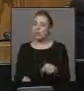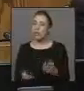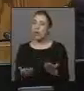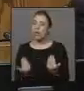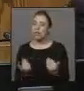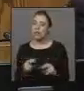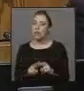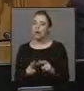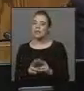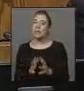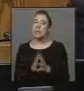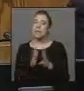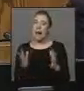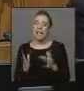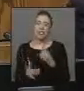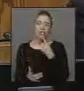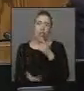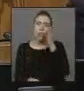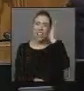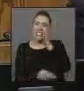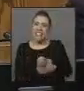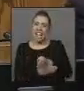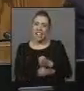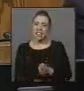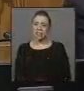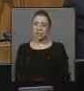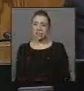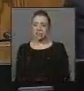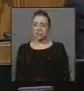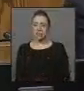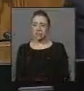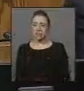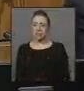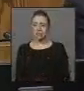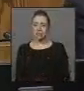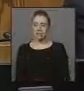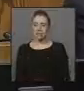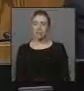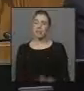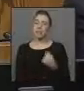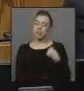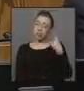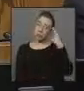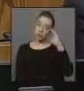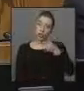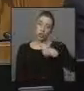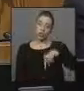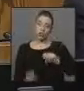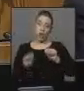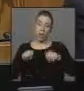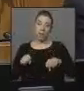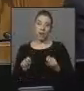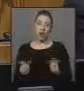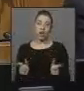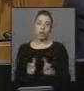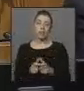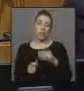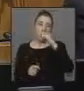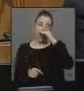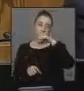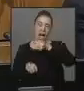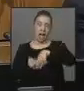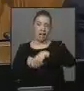Necesitamos aplicar un poco más de mano dura, señor Presidente. Y en este escenario, creo que lo que hemos aprobado en la Comisión de